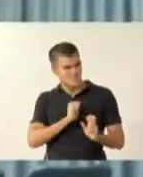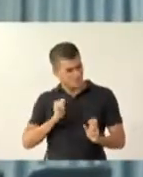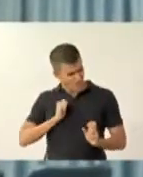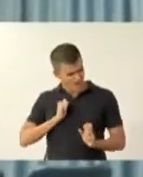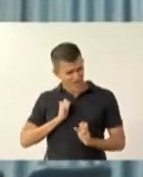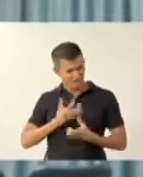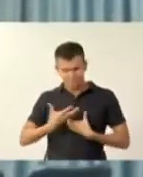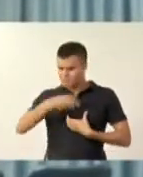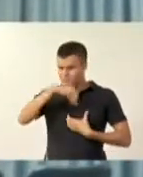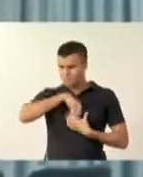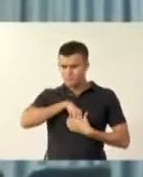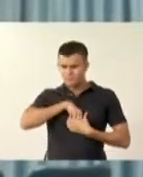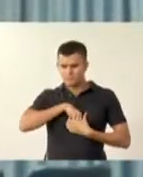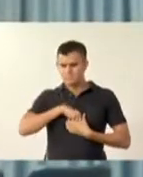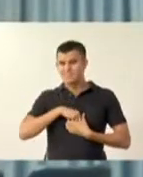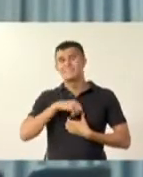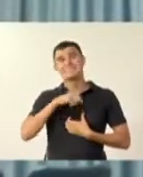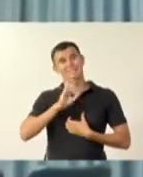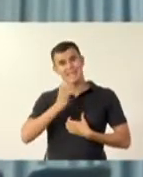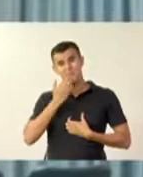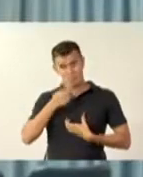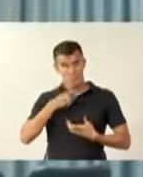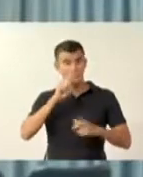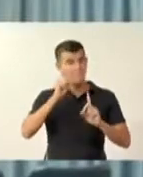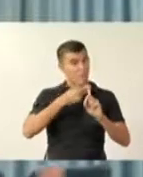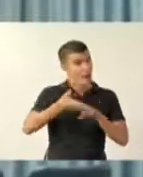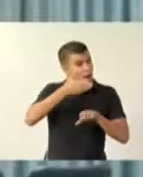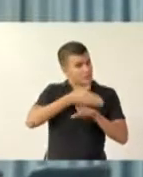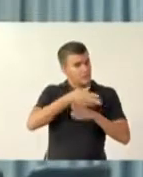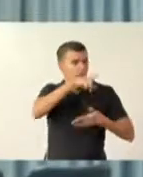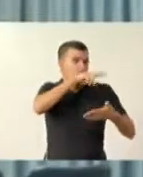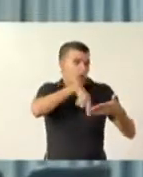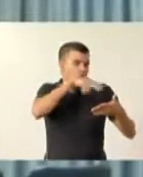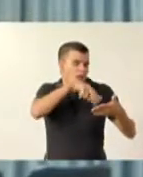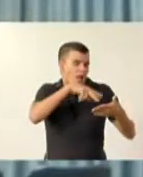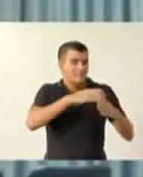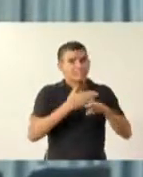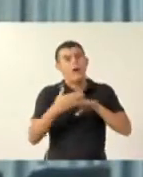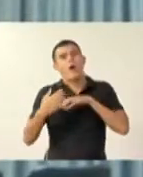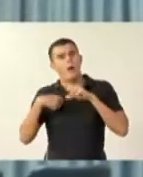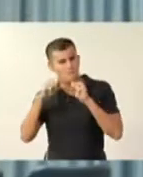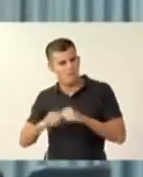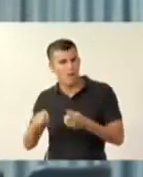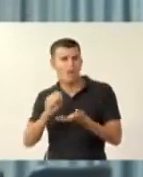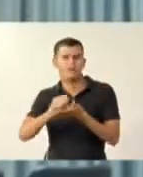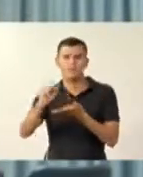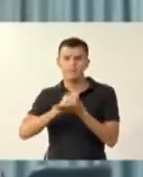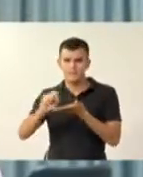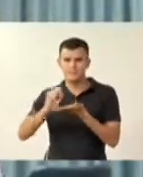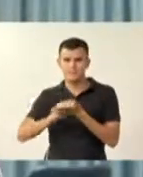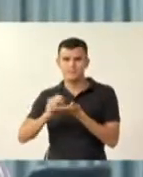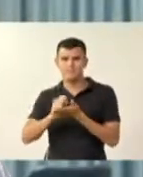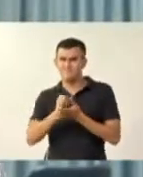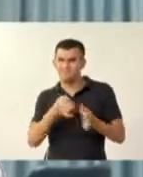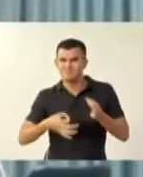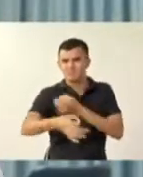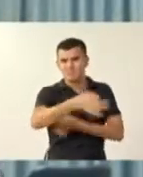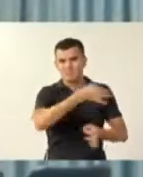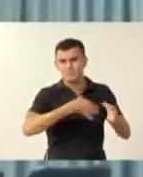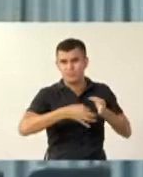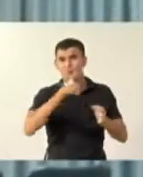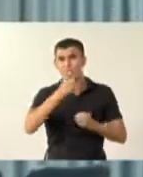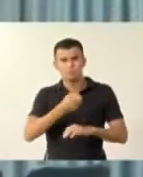que leer es muy importante para escribir. Ahí hay un círculo virtuoso fundamental. Y que